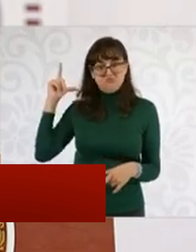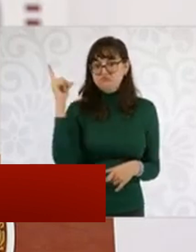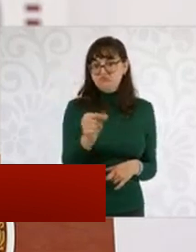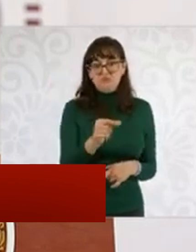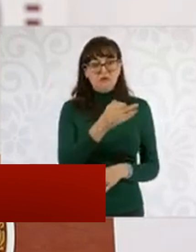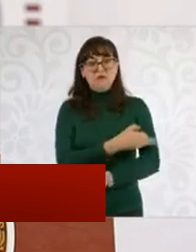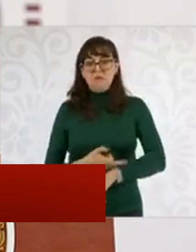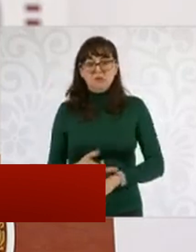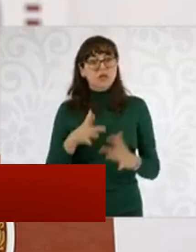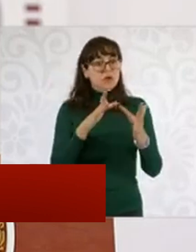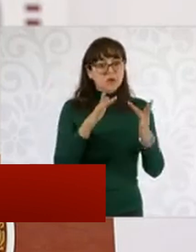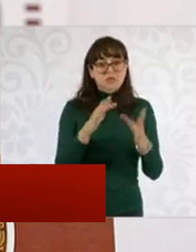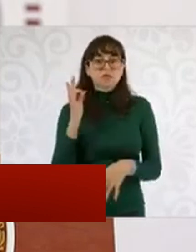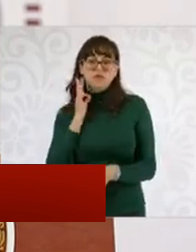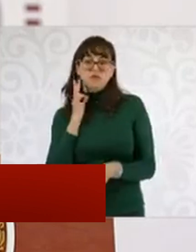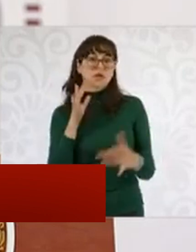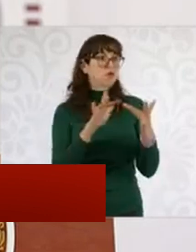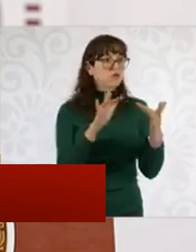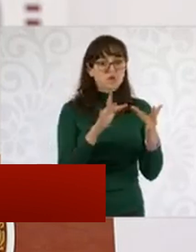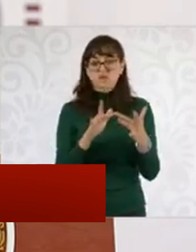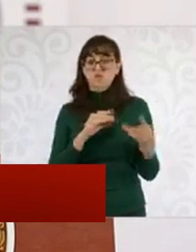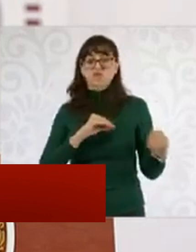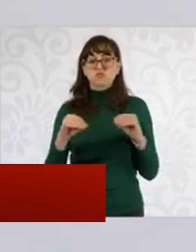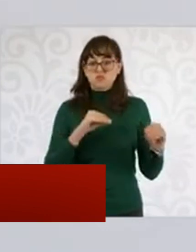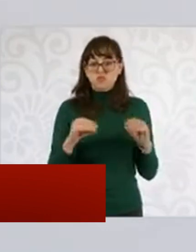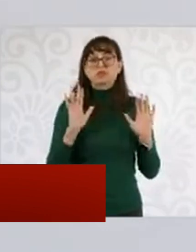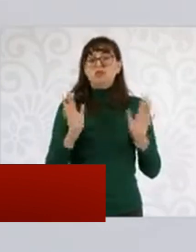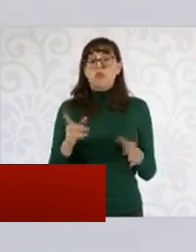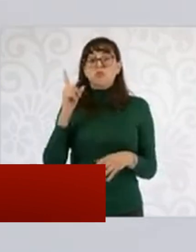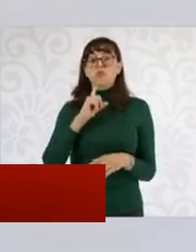las familias, con el fiscal, y ella fue liberada.